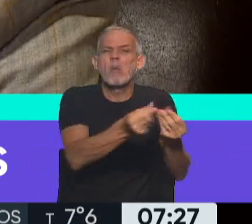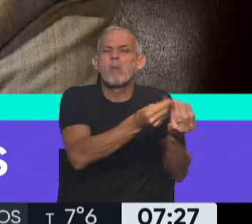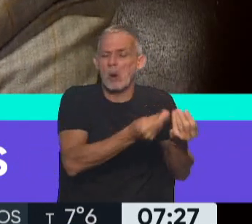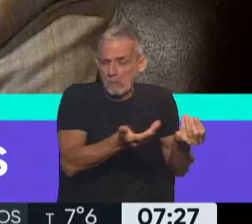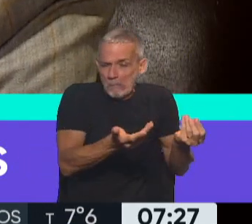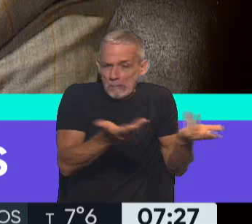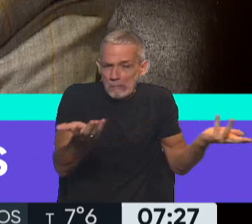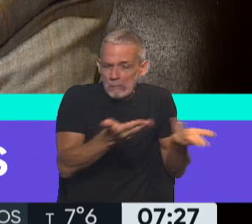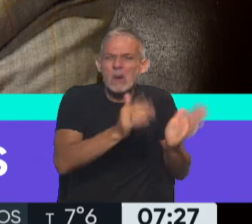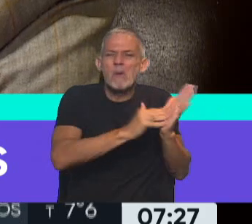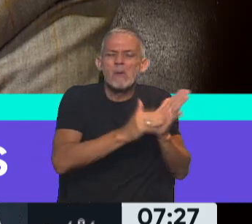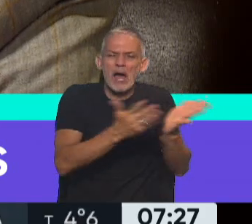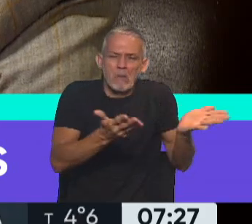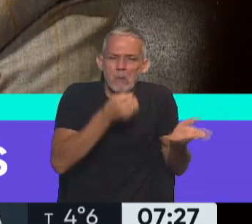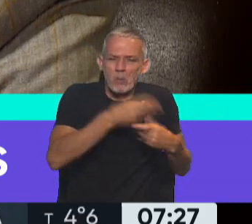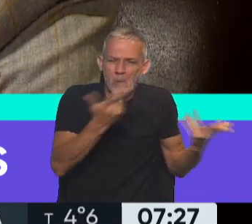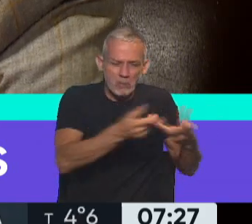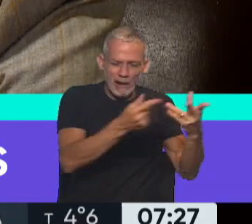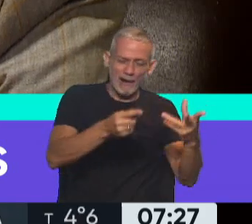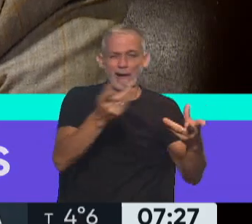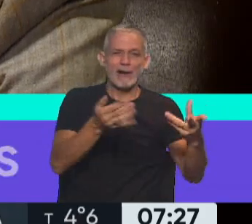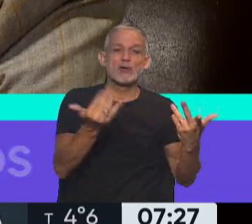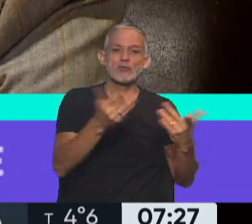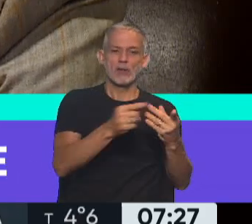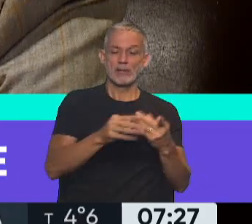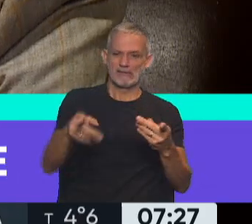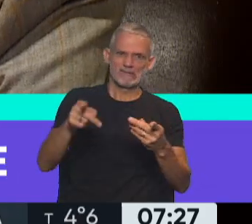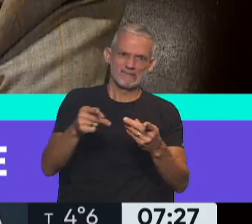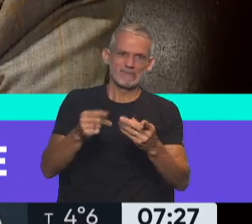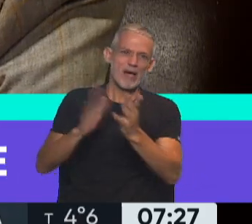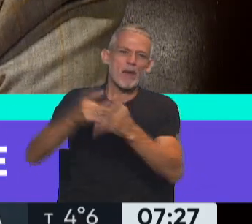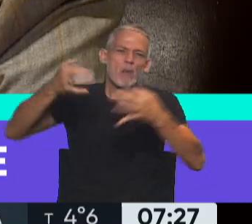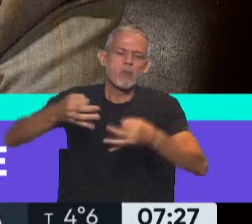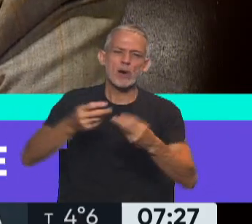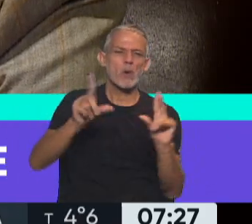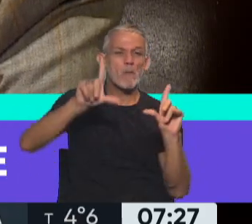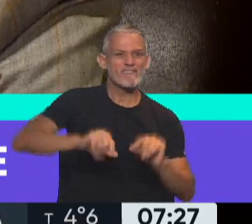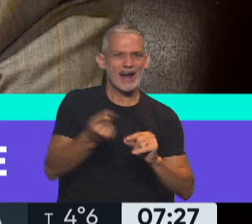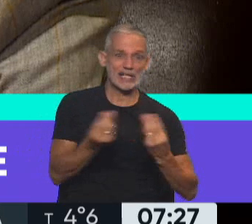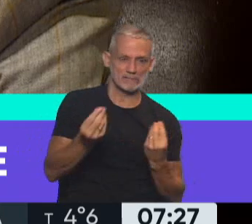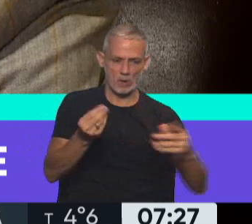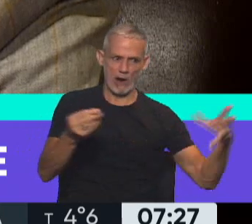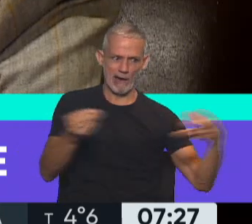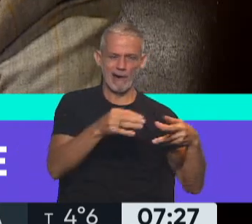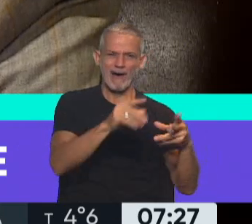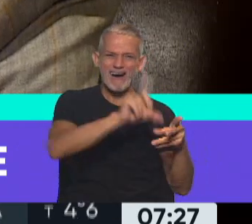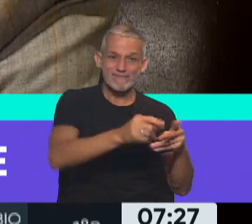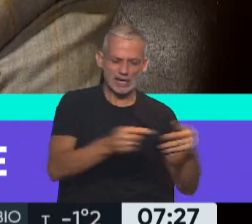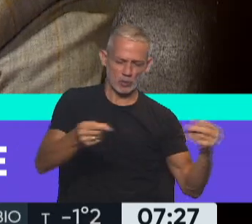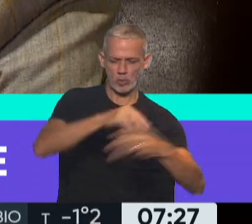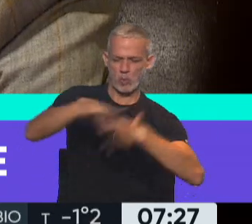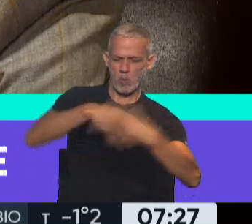inertes, polvos blancos, que lo único que hacen es estirar la cocaína tratando de bajar el